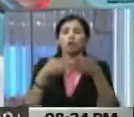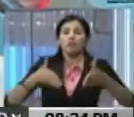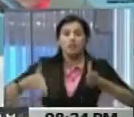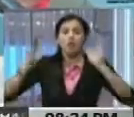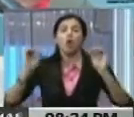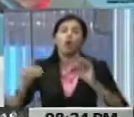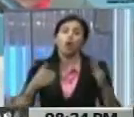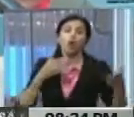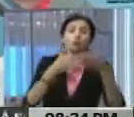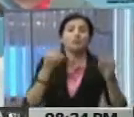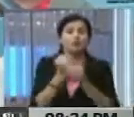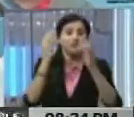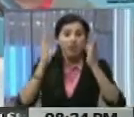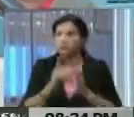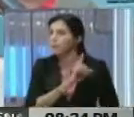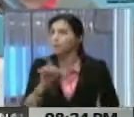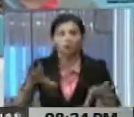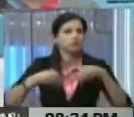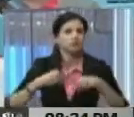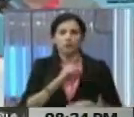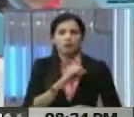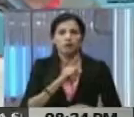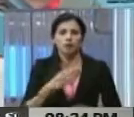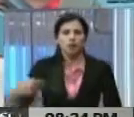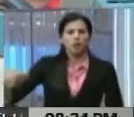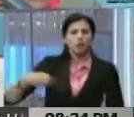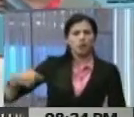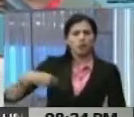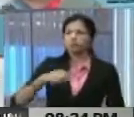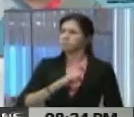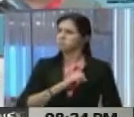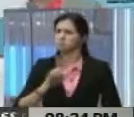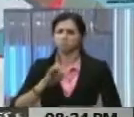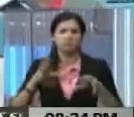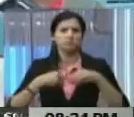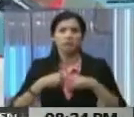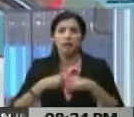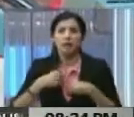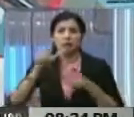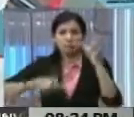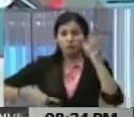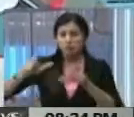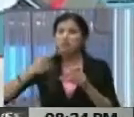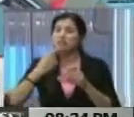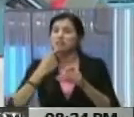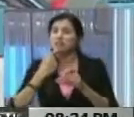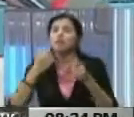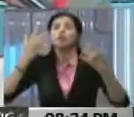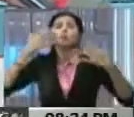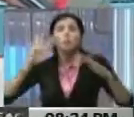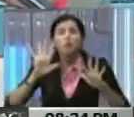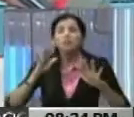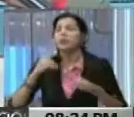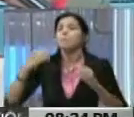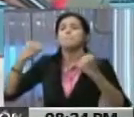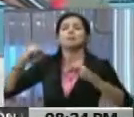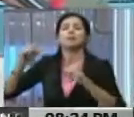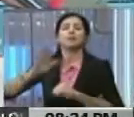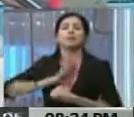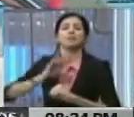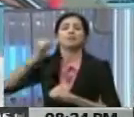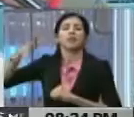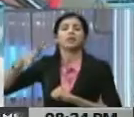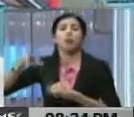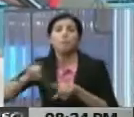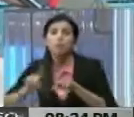trabajadoras y trabajadores. Tampoco se aceptarán chantajes de quienes, pretendiendo el ejercicio de supuestos derechos, desconocen